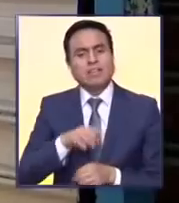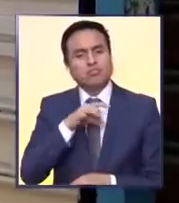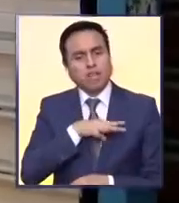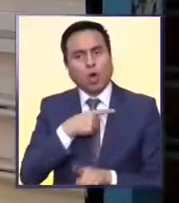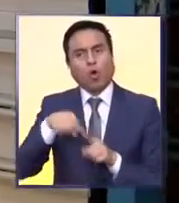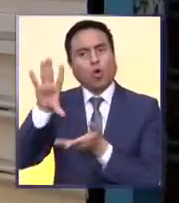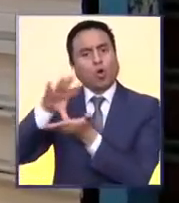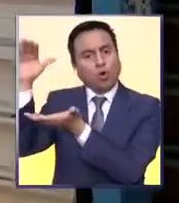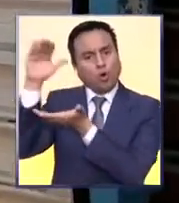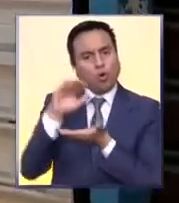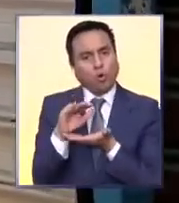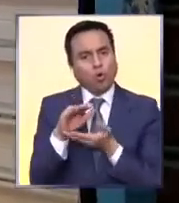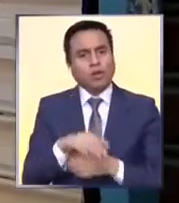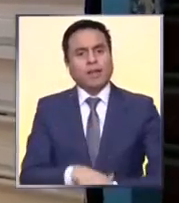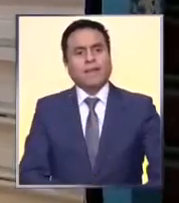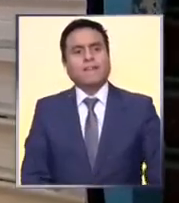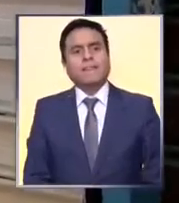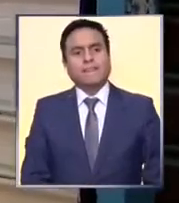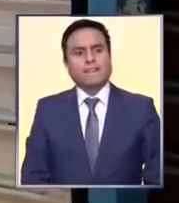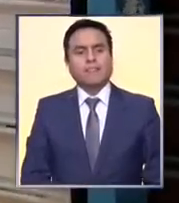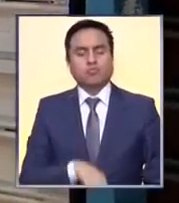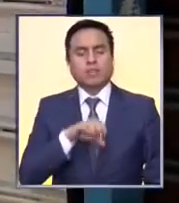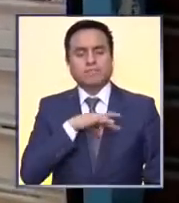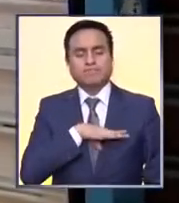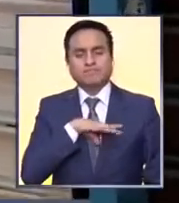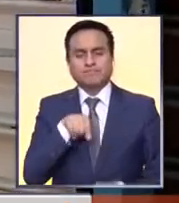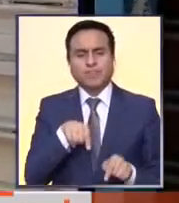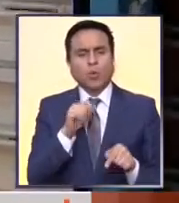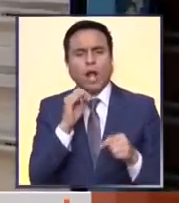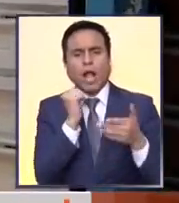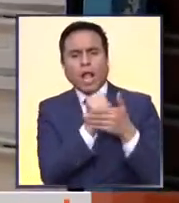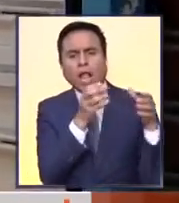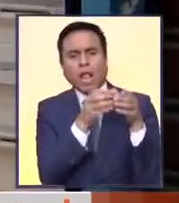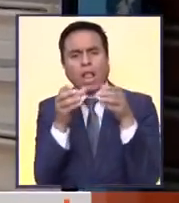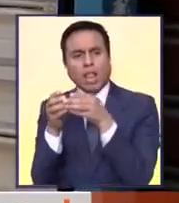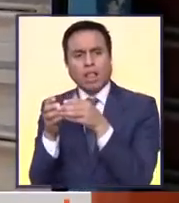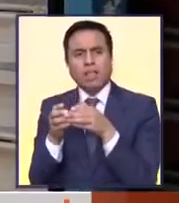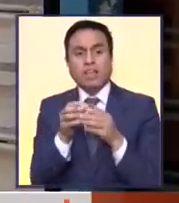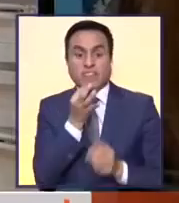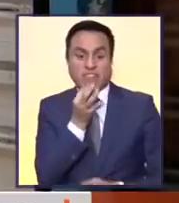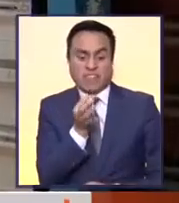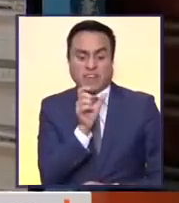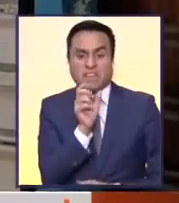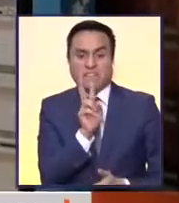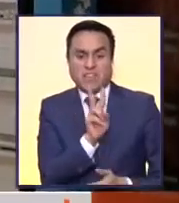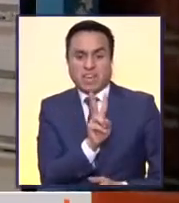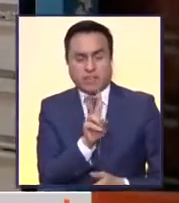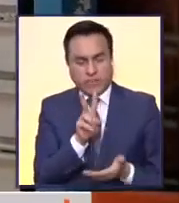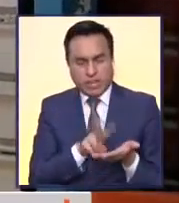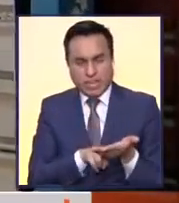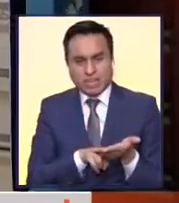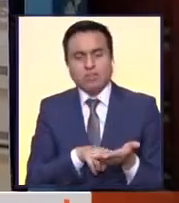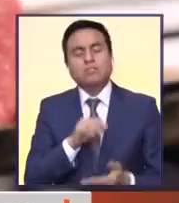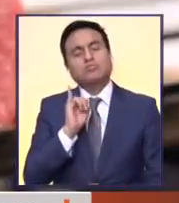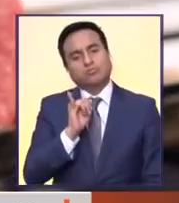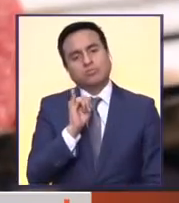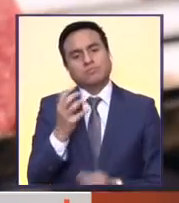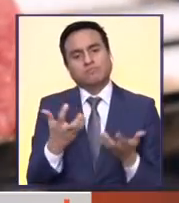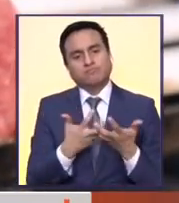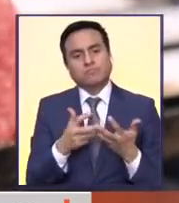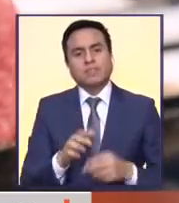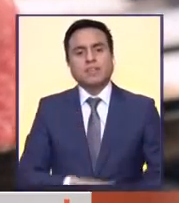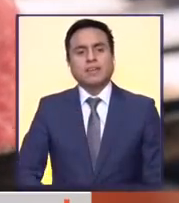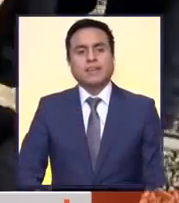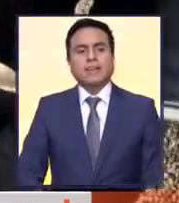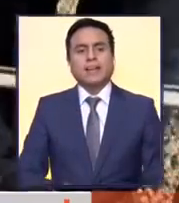importada? Era nacional. ¿Y qué categoría? Decía B. ¿Y era B? Sí. Esa sí. Y es que